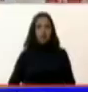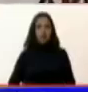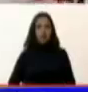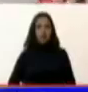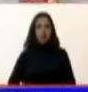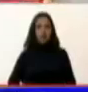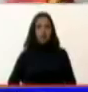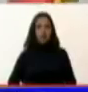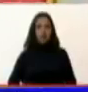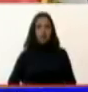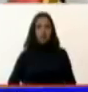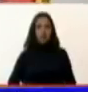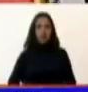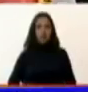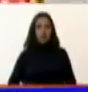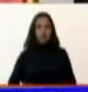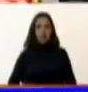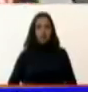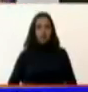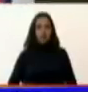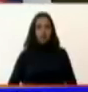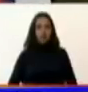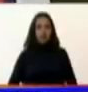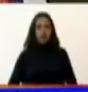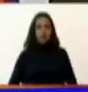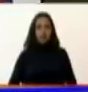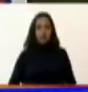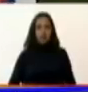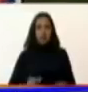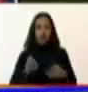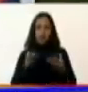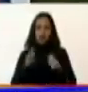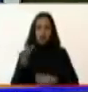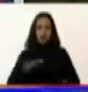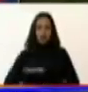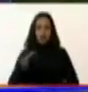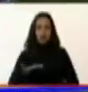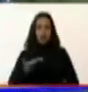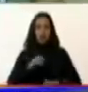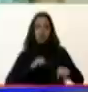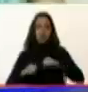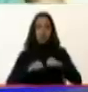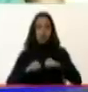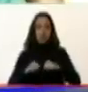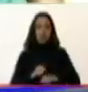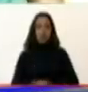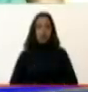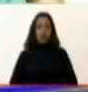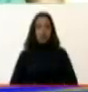Piensa usted, es muy importante estos movimientos